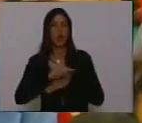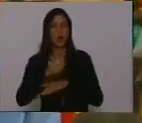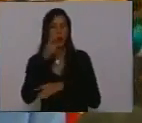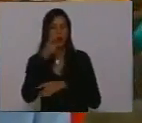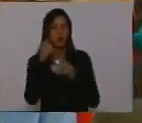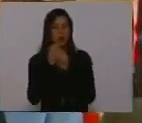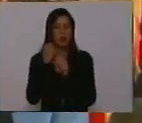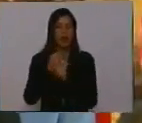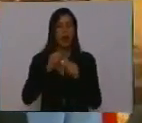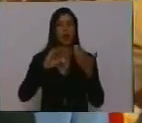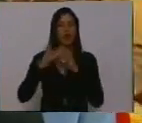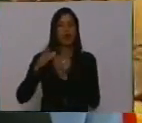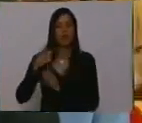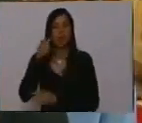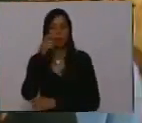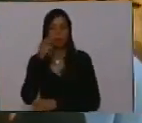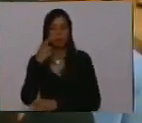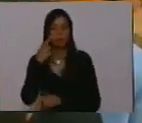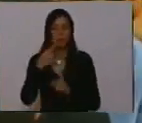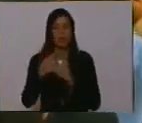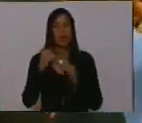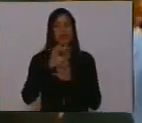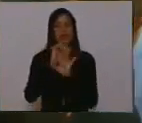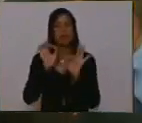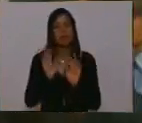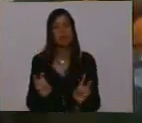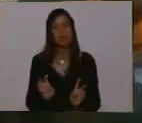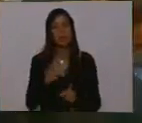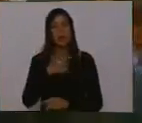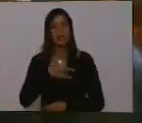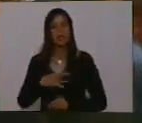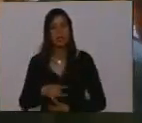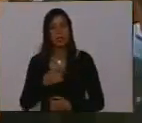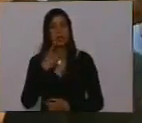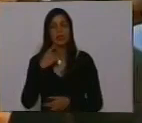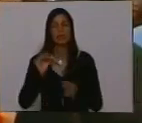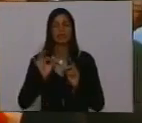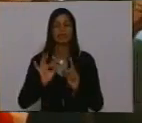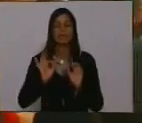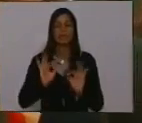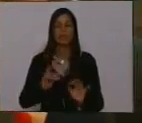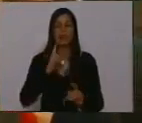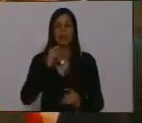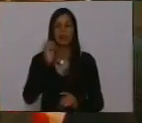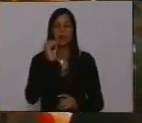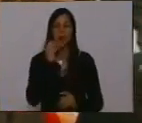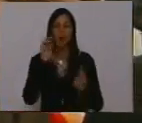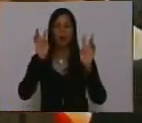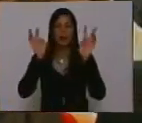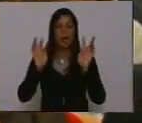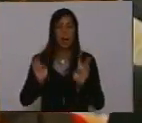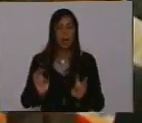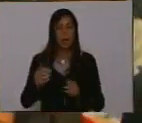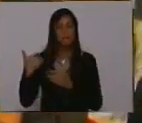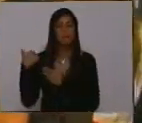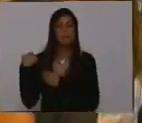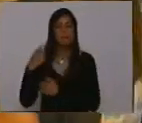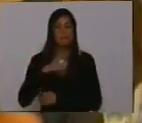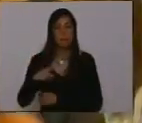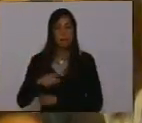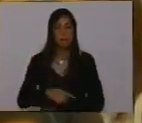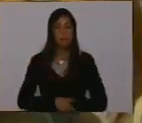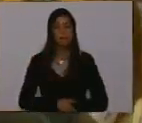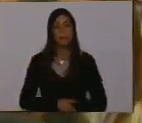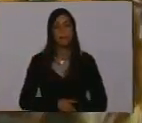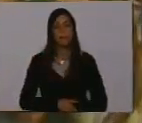las materias que sean de su interés, y particularmente en aquellas dirigidas a las juventudes. Se